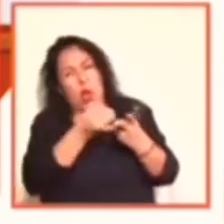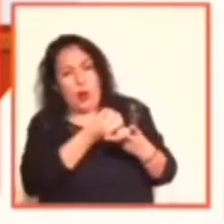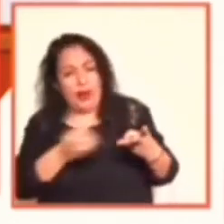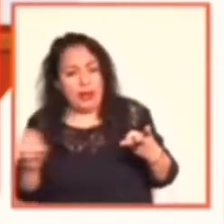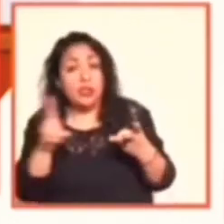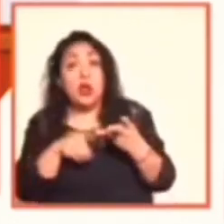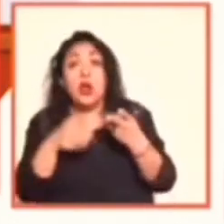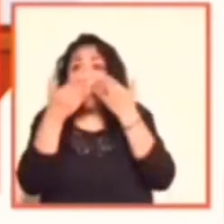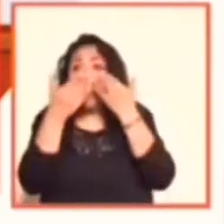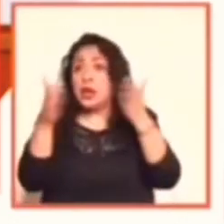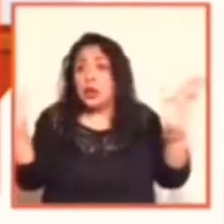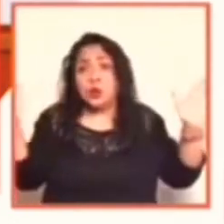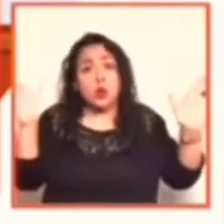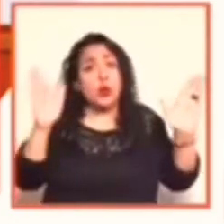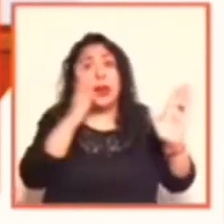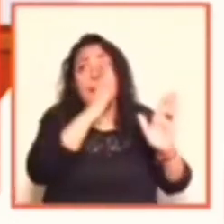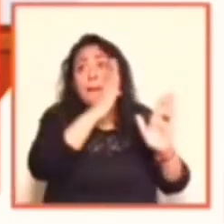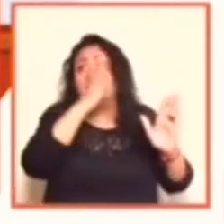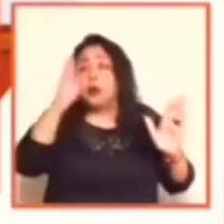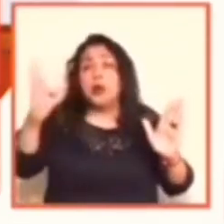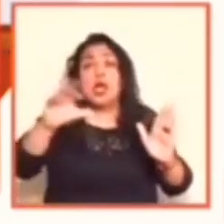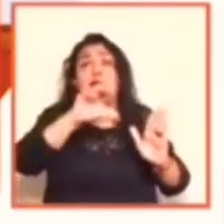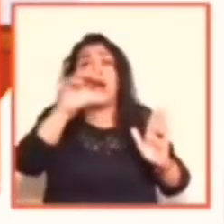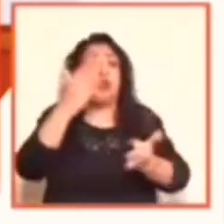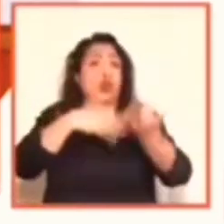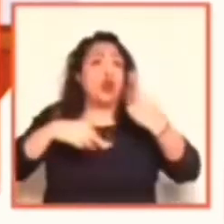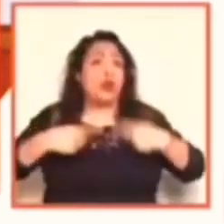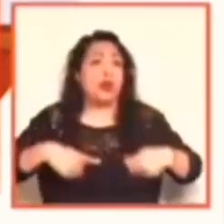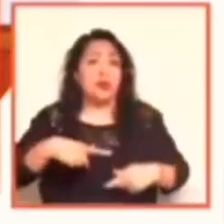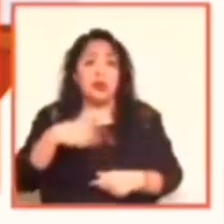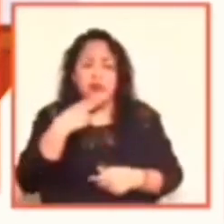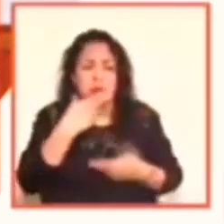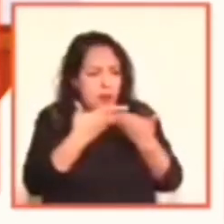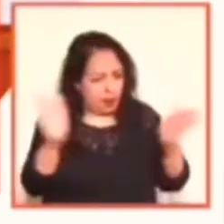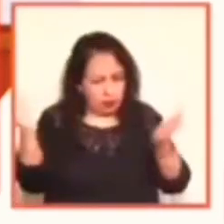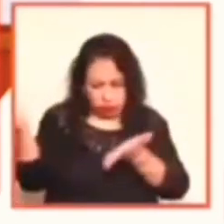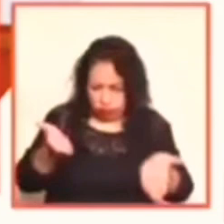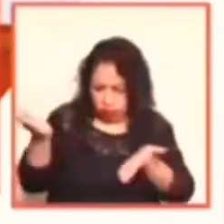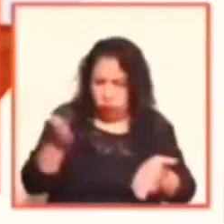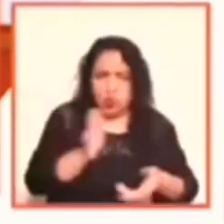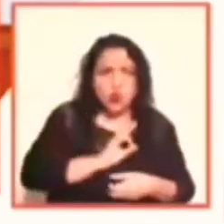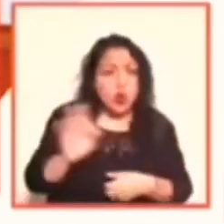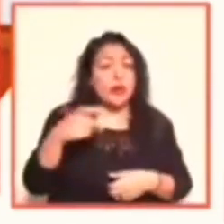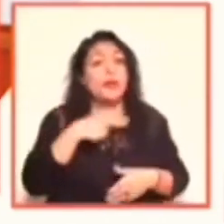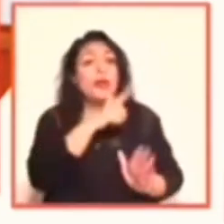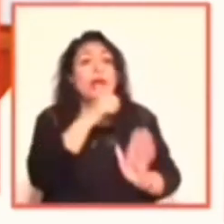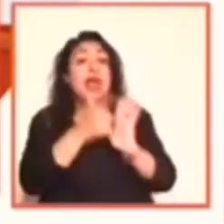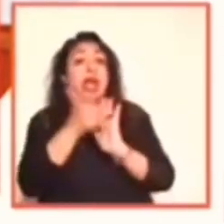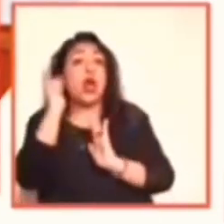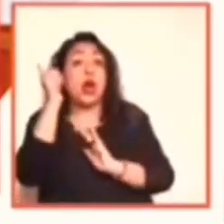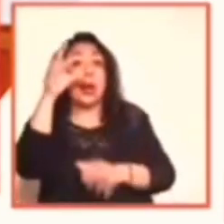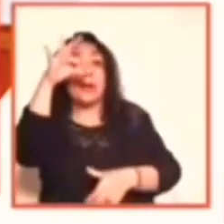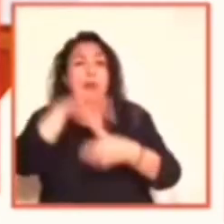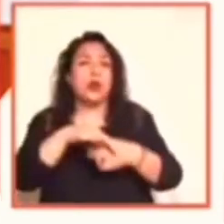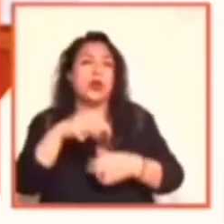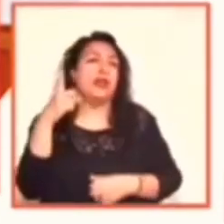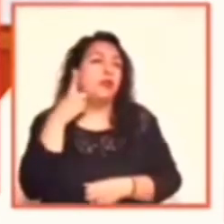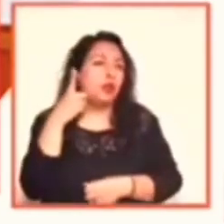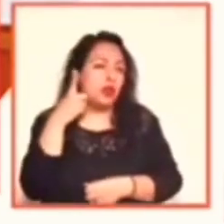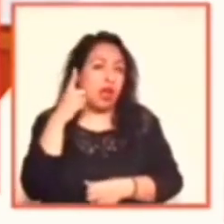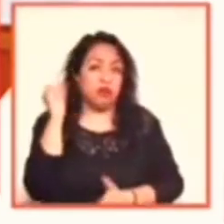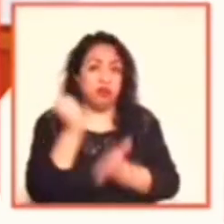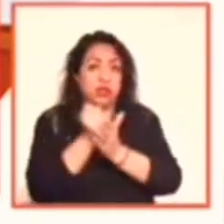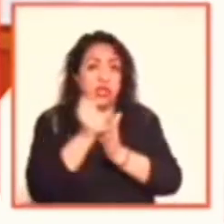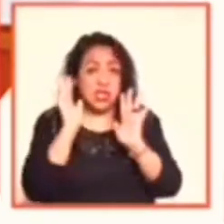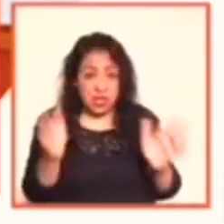apertura a la biblioteca hacia todos los usuarios. La ley, que espera ser votada por los diputados y de ser aprobada entrar